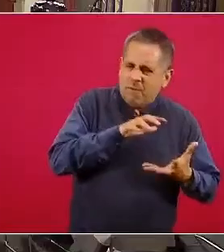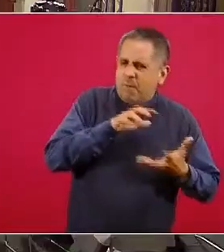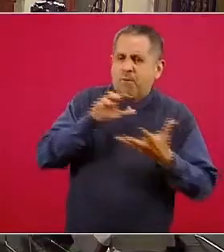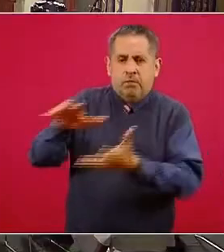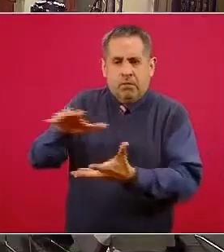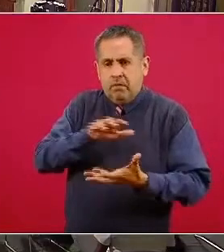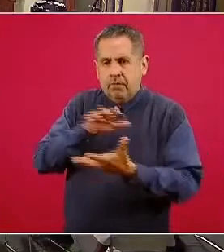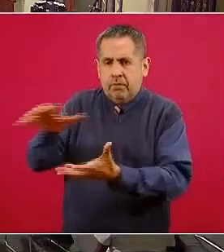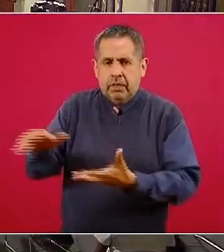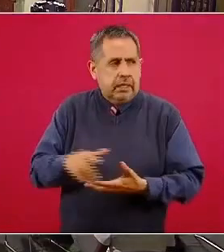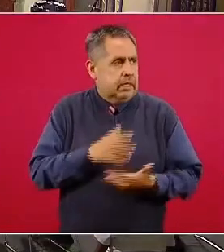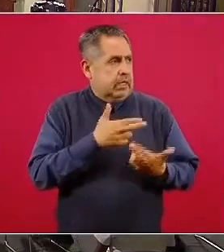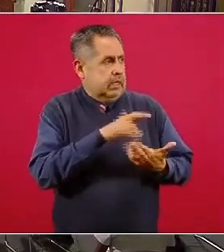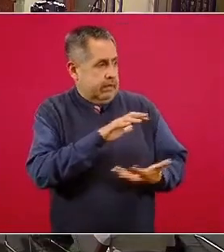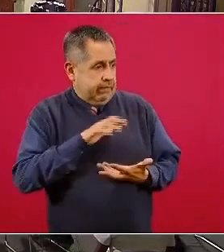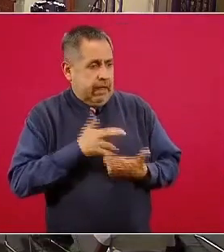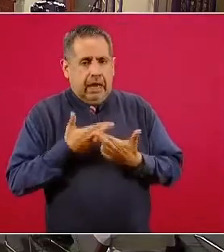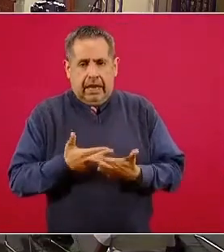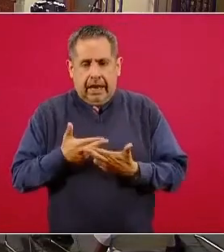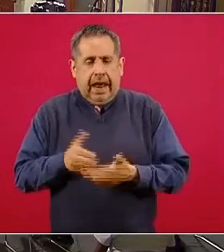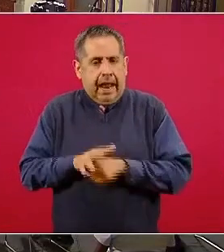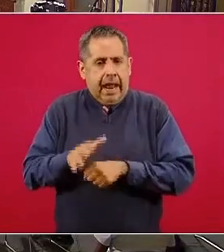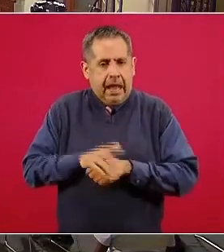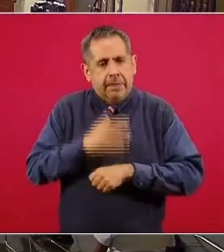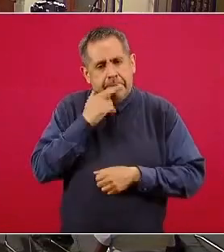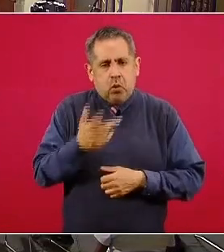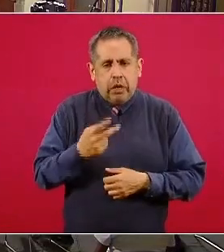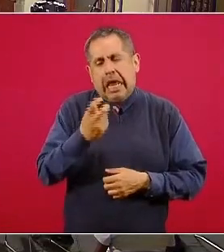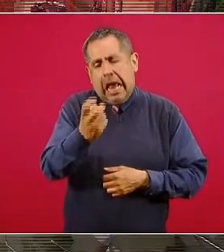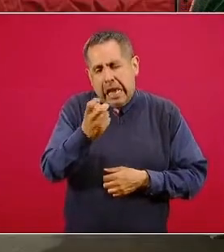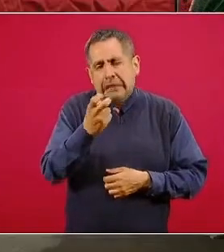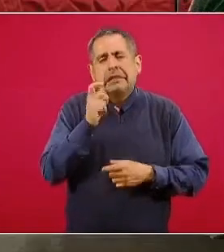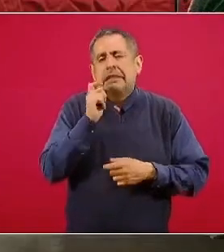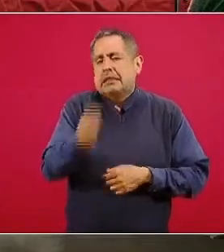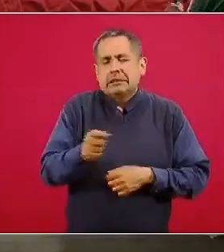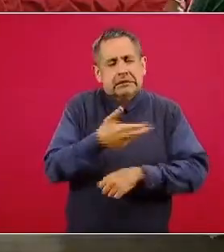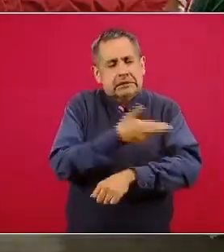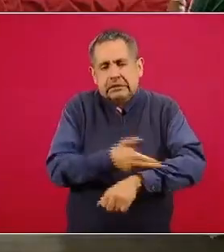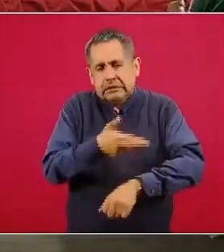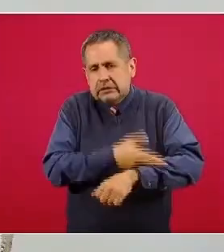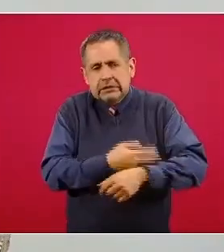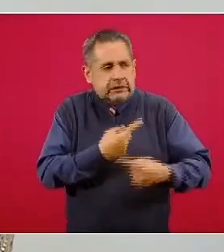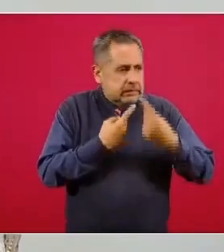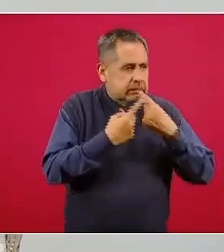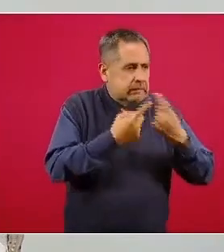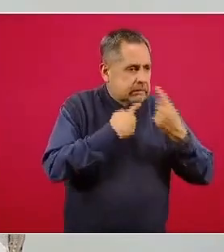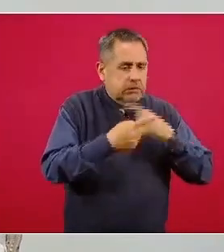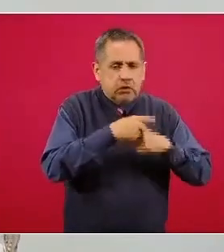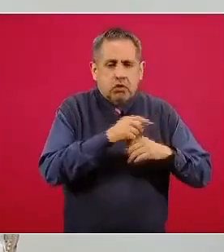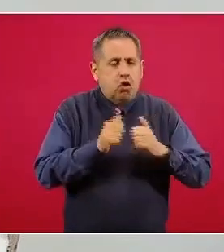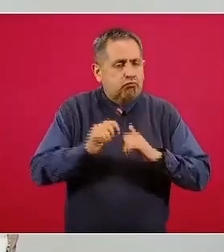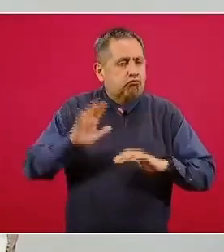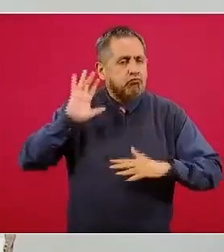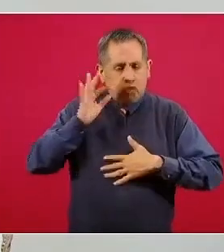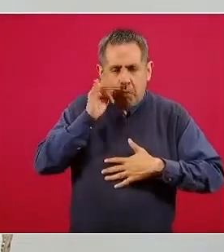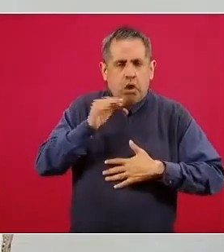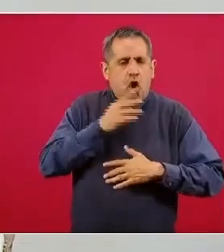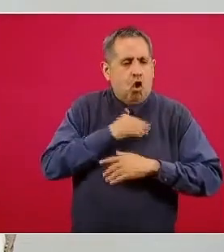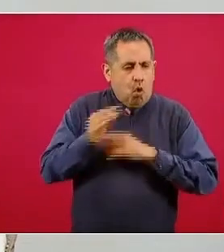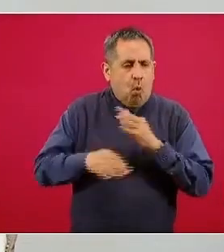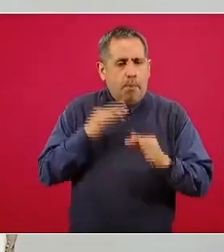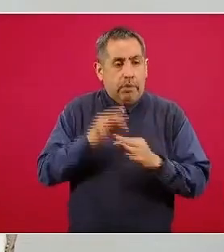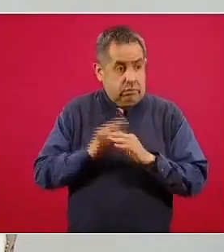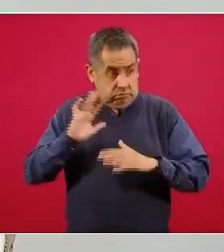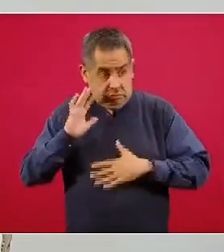y entonces evitar problemas. Este es un asunto que requiere de el esfuerzo, la participación y sobre todo el compromiso y el cumplimiento de